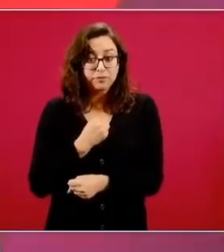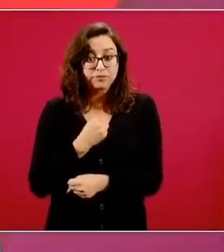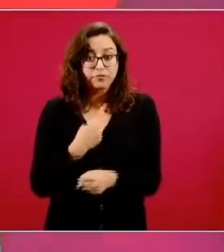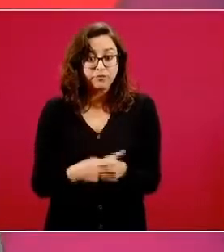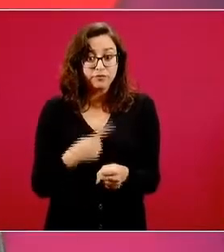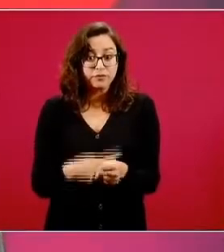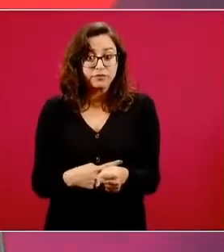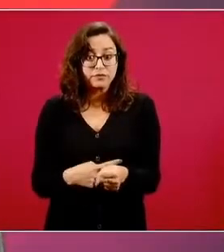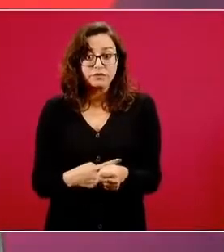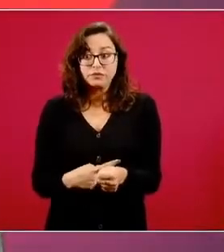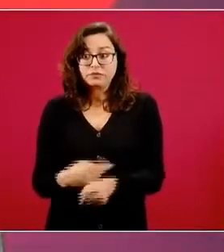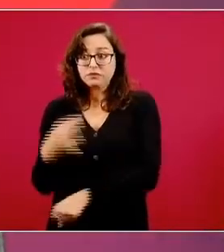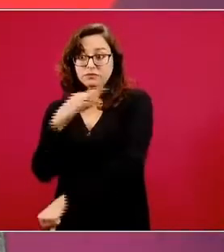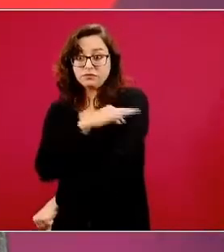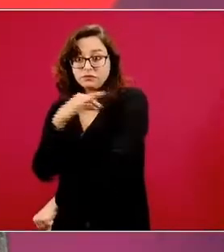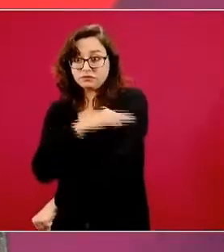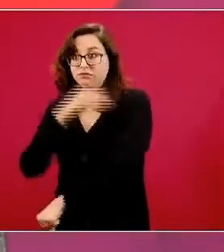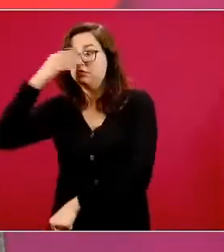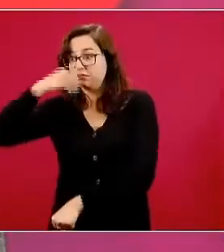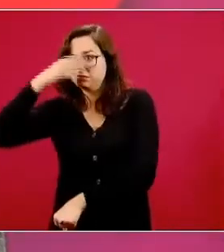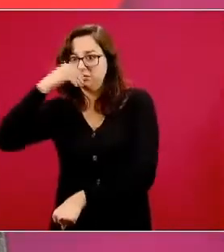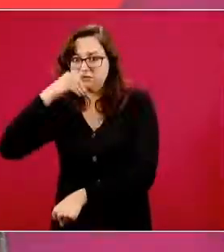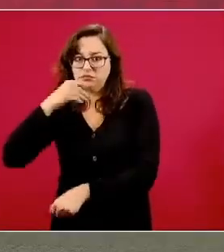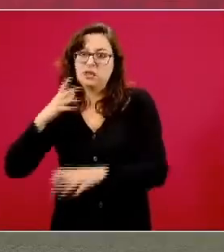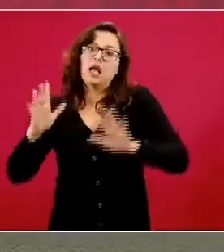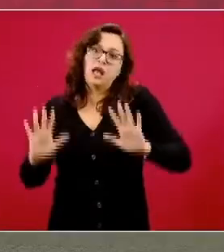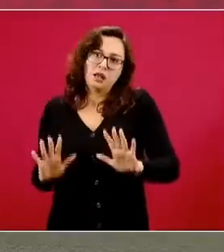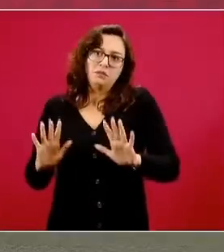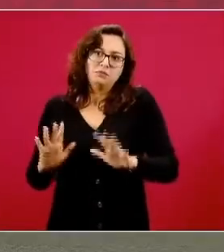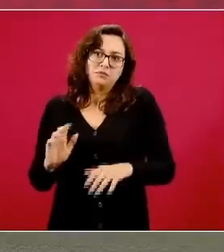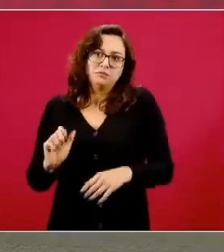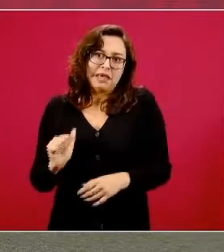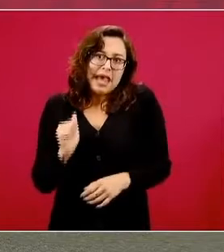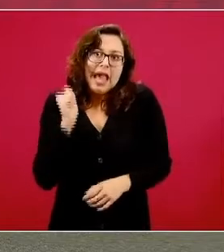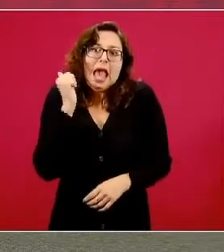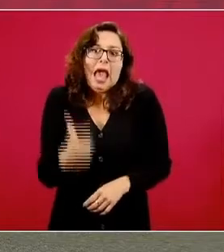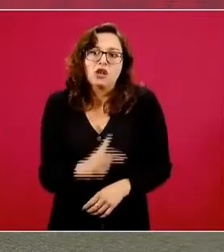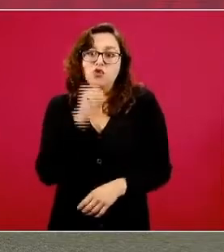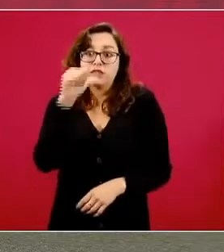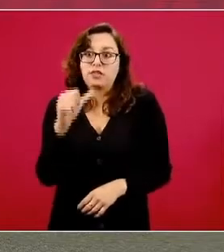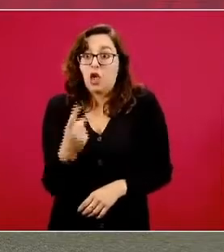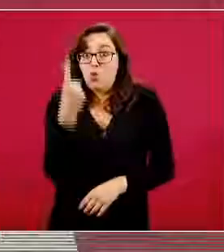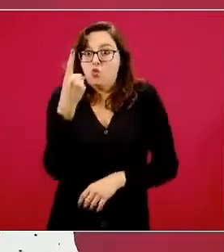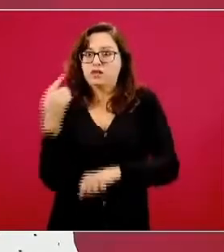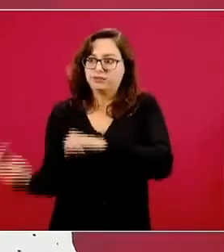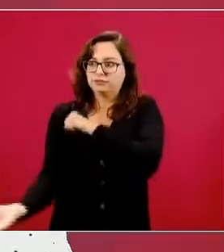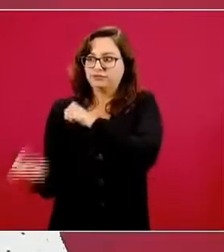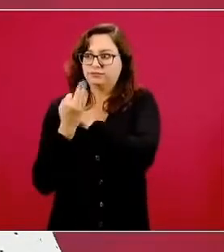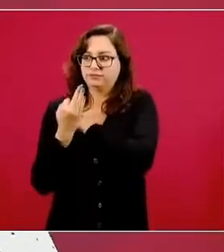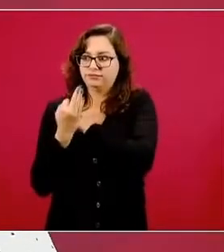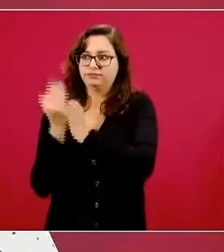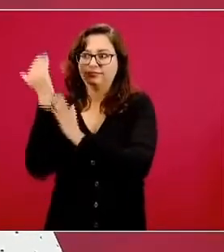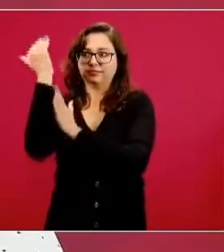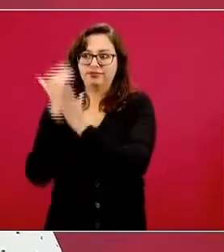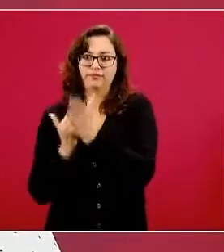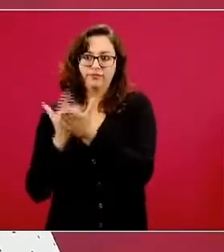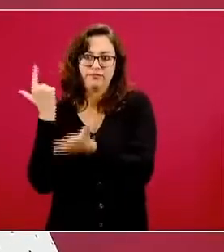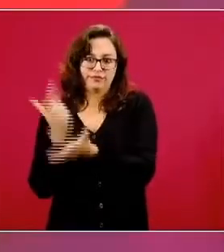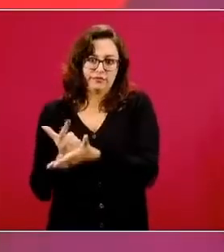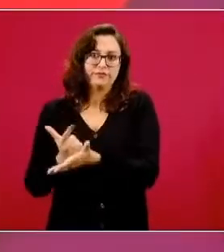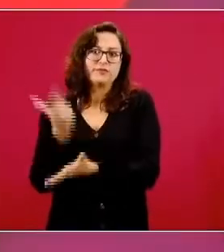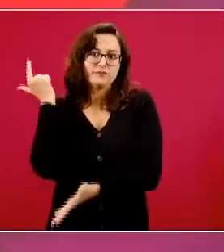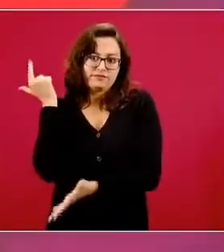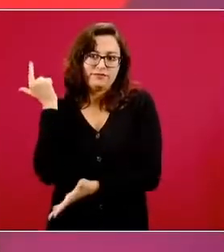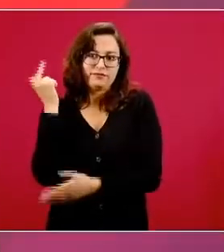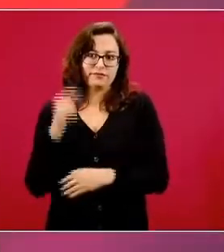me ofrecen la vacuna contra influenza, pues al menos tengo esa protección que me va a disminuir radicalmente el